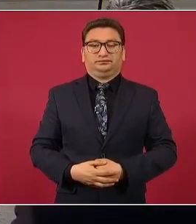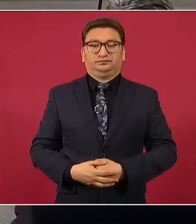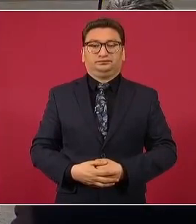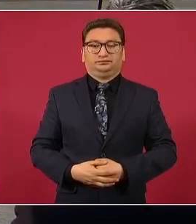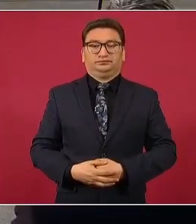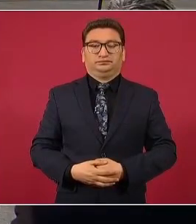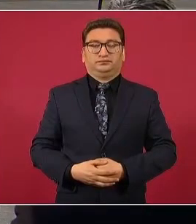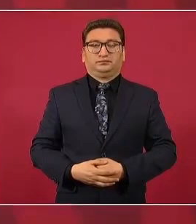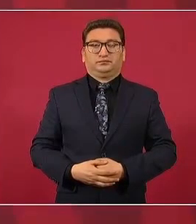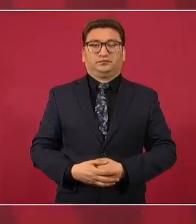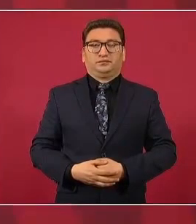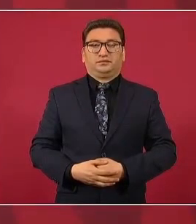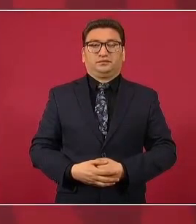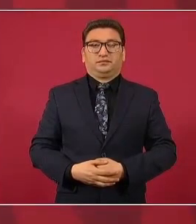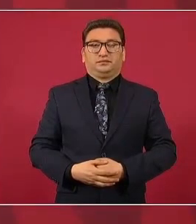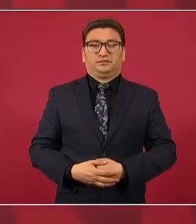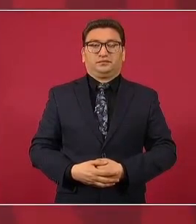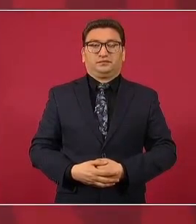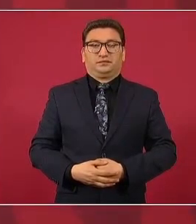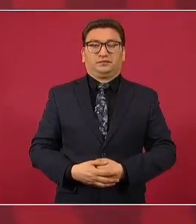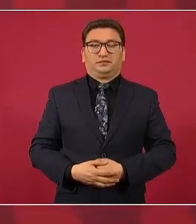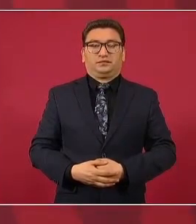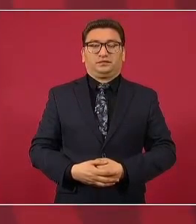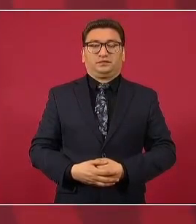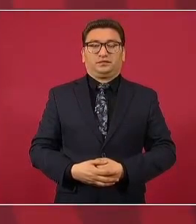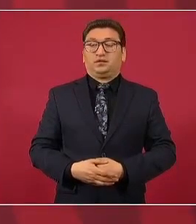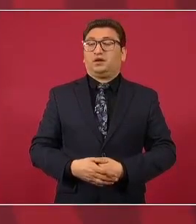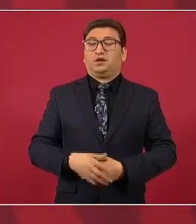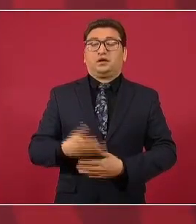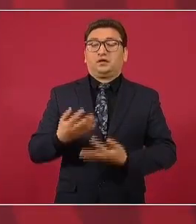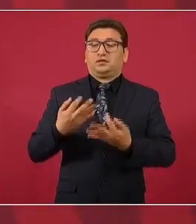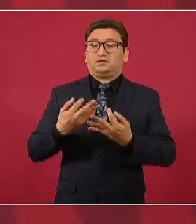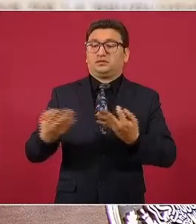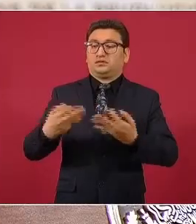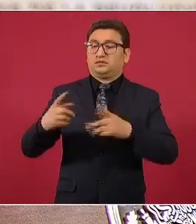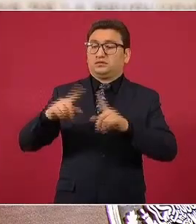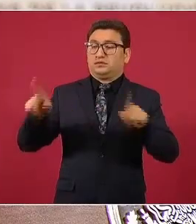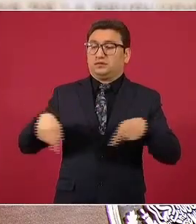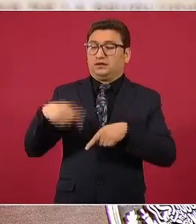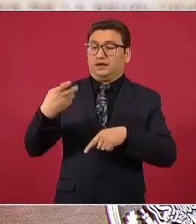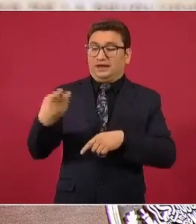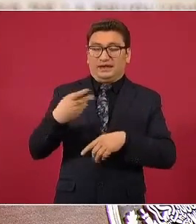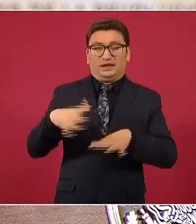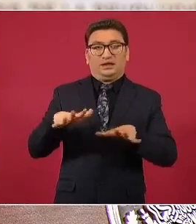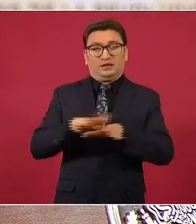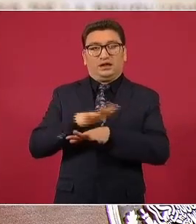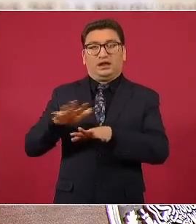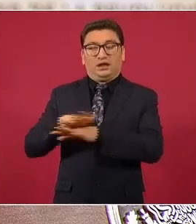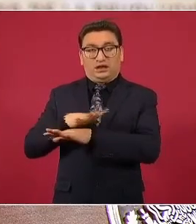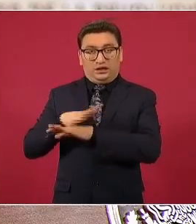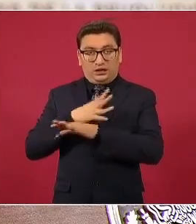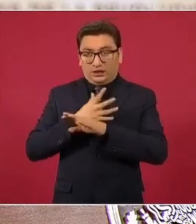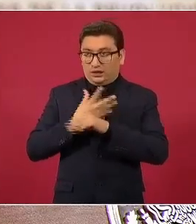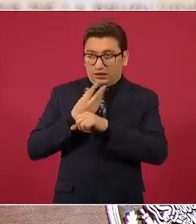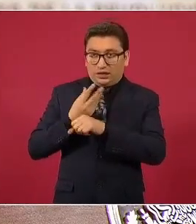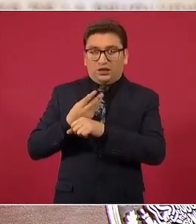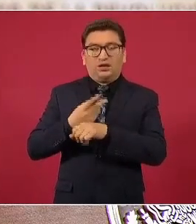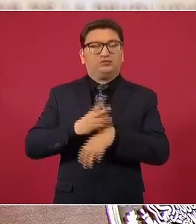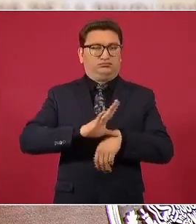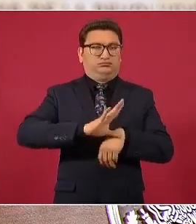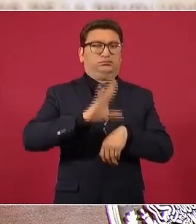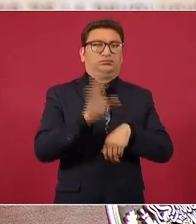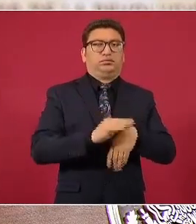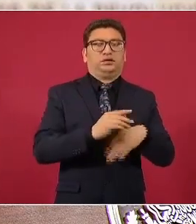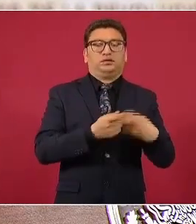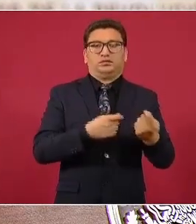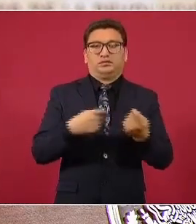Los permisos para convertir esos terrenos en bancos